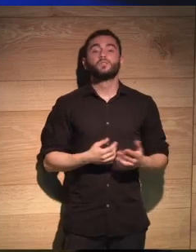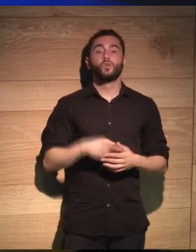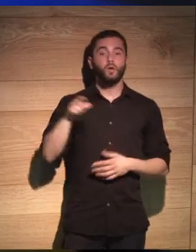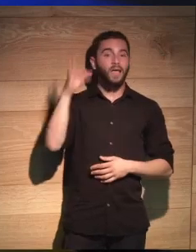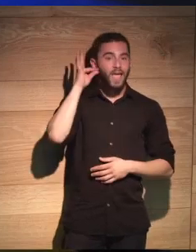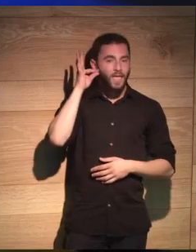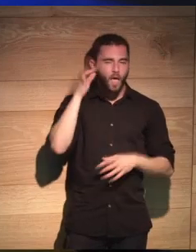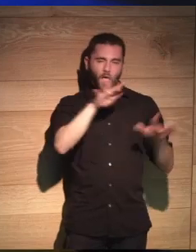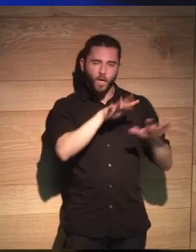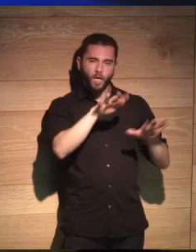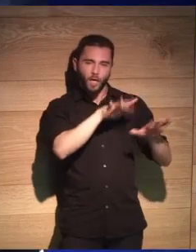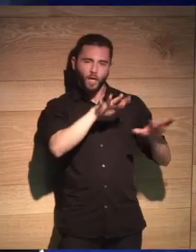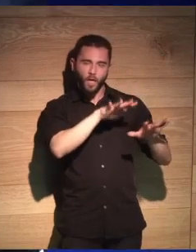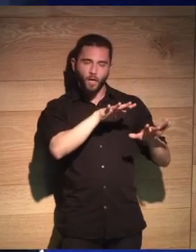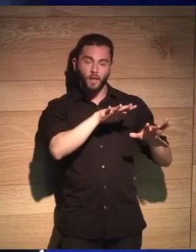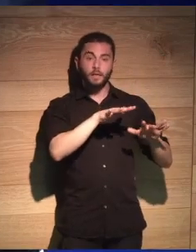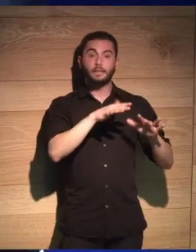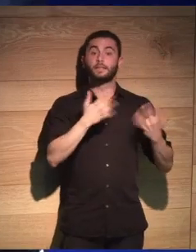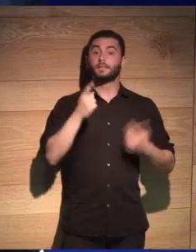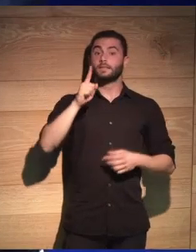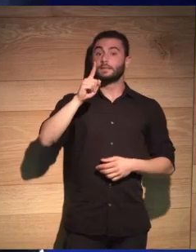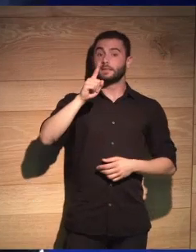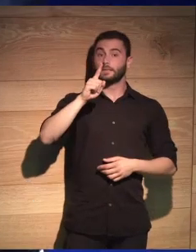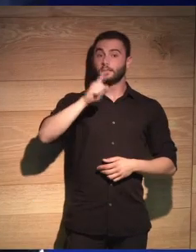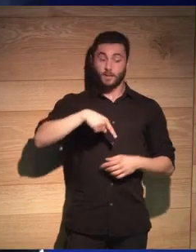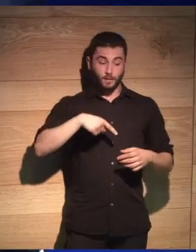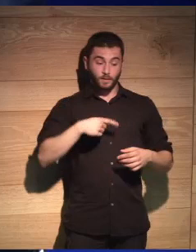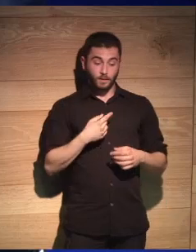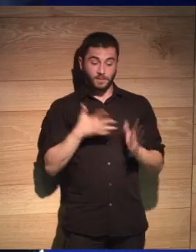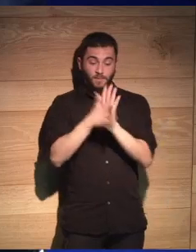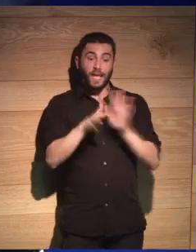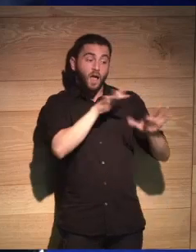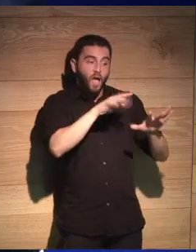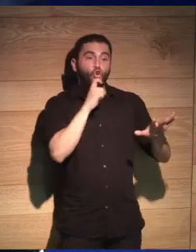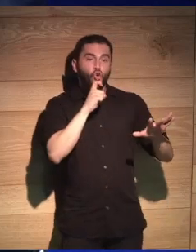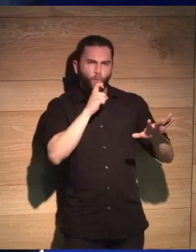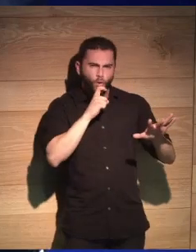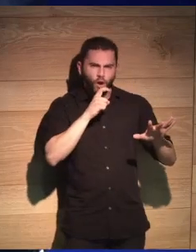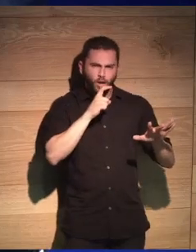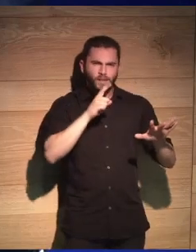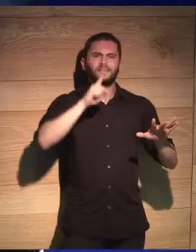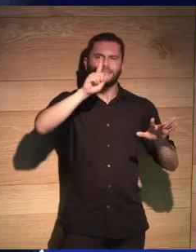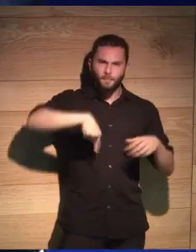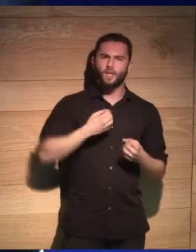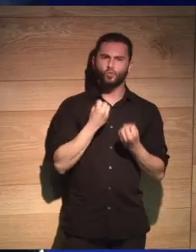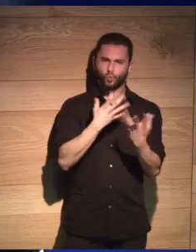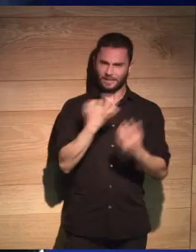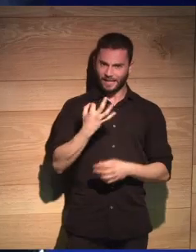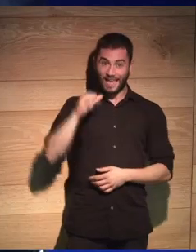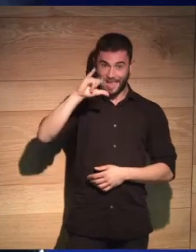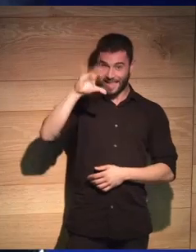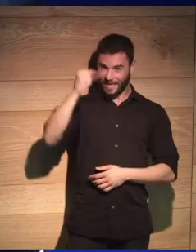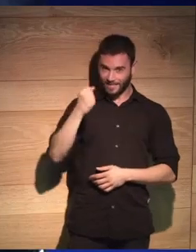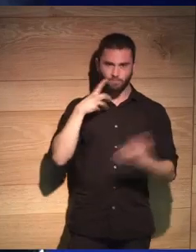ella lo seduce. Y no solamente cuenta cómo lo seduce a él. Yo creo que Ilsa tiene una cosa que es muy